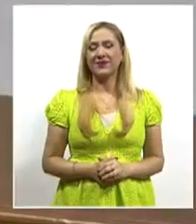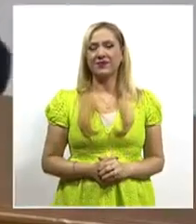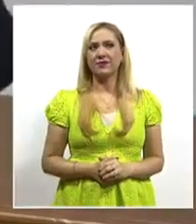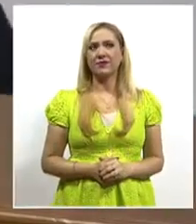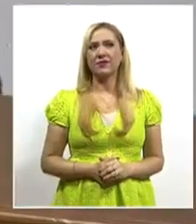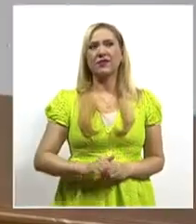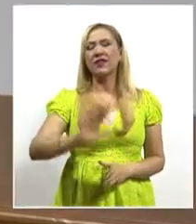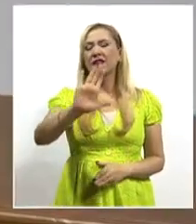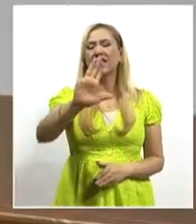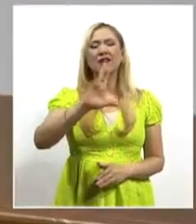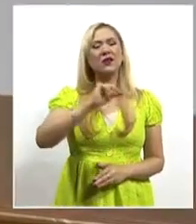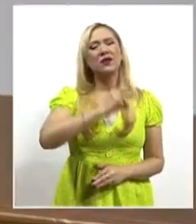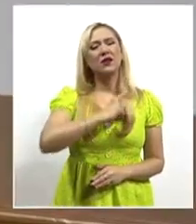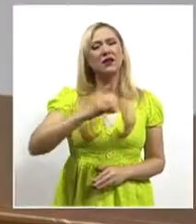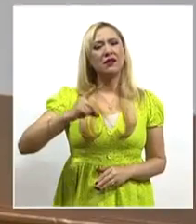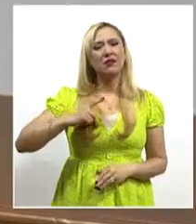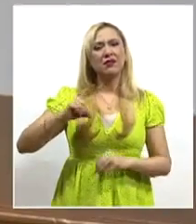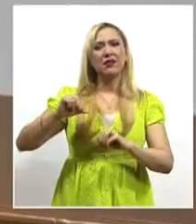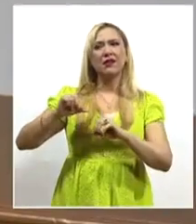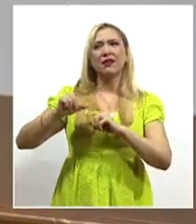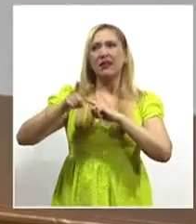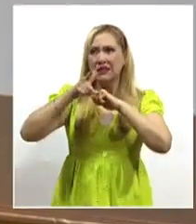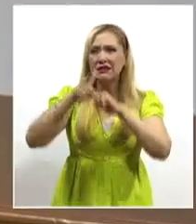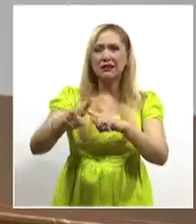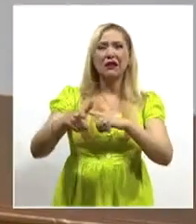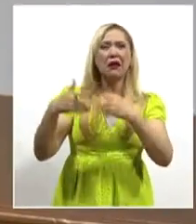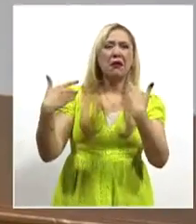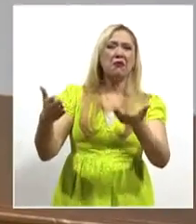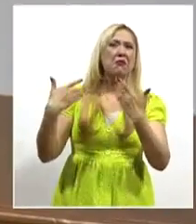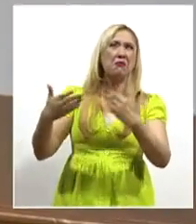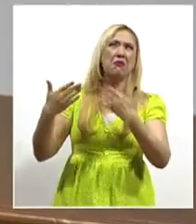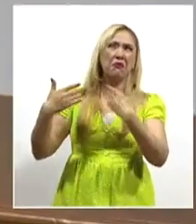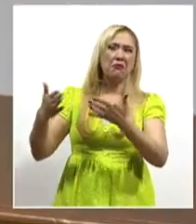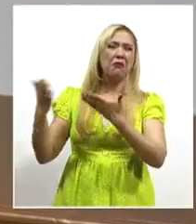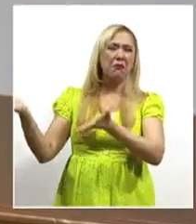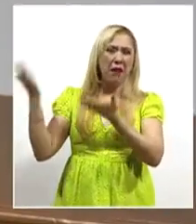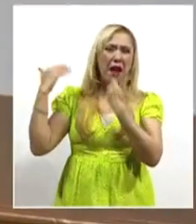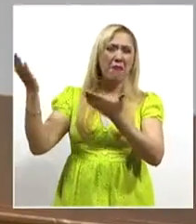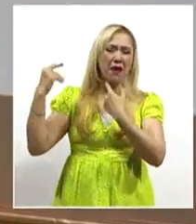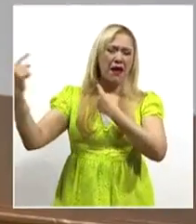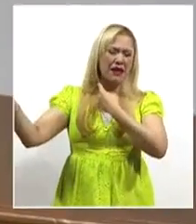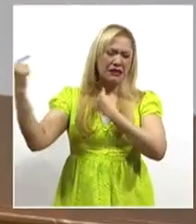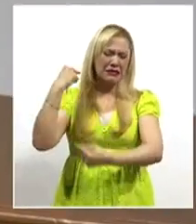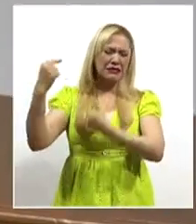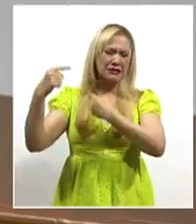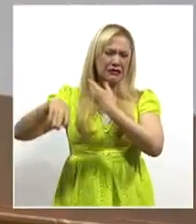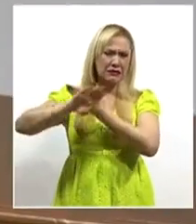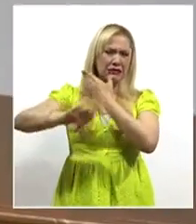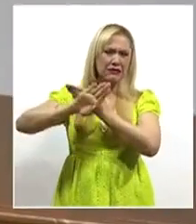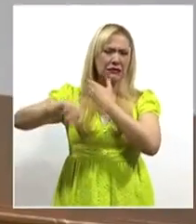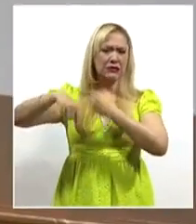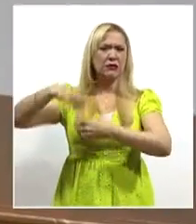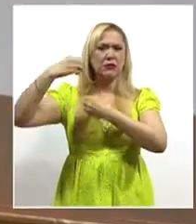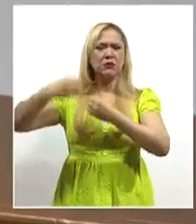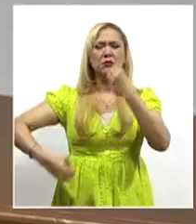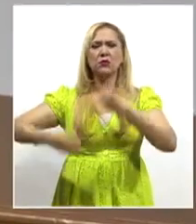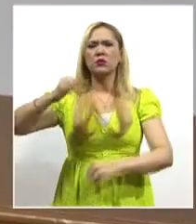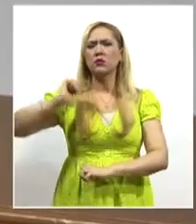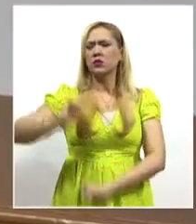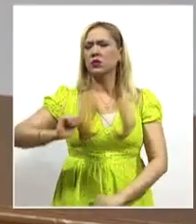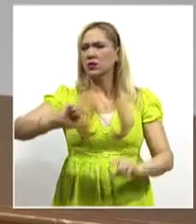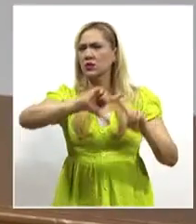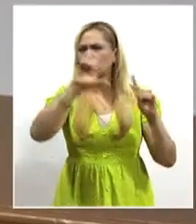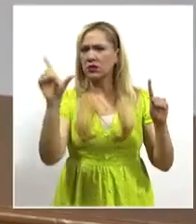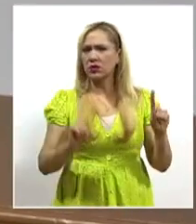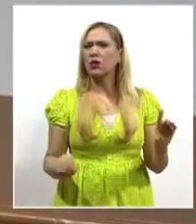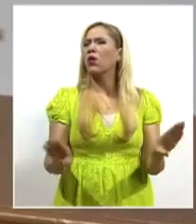No dejemos que el Ejecutivo Federal siga denostando al Poder Judicial. ¿Cómo? ¿Peleándonos con